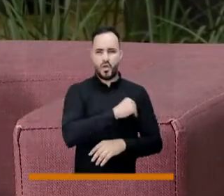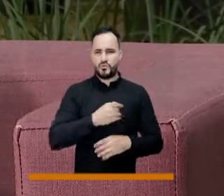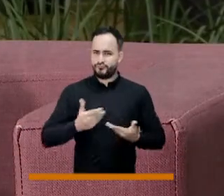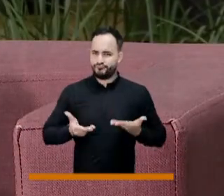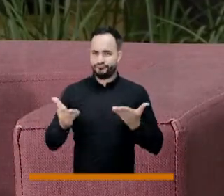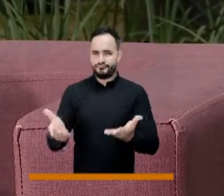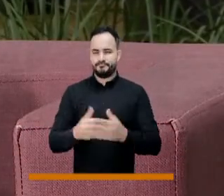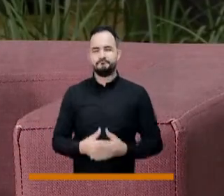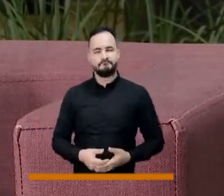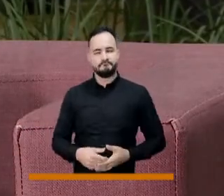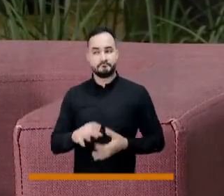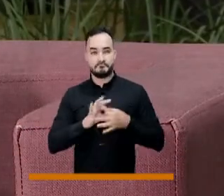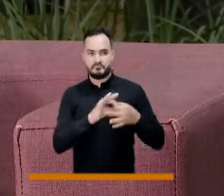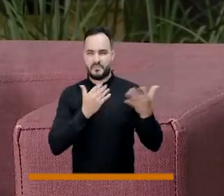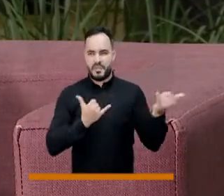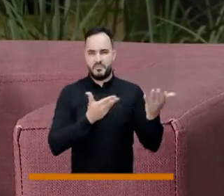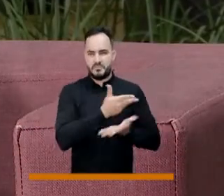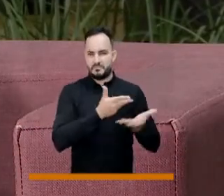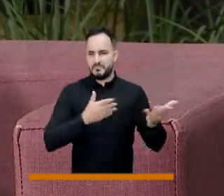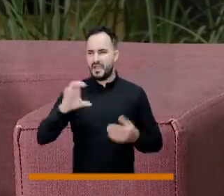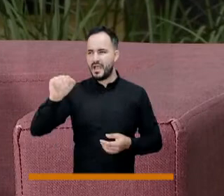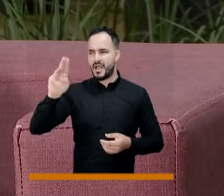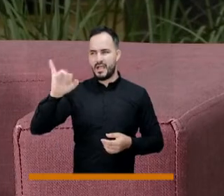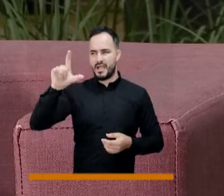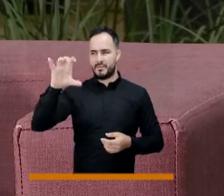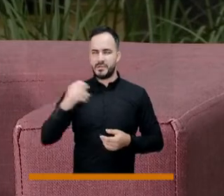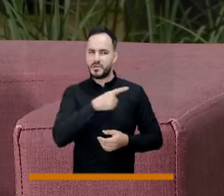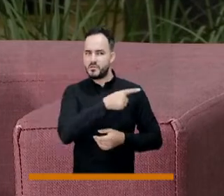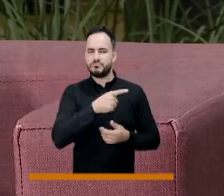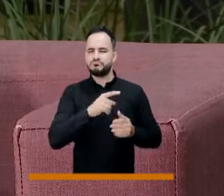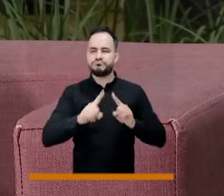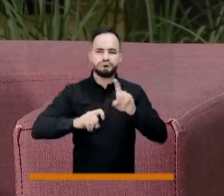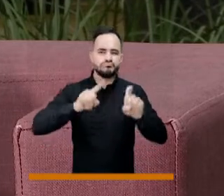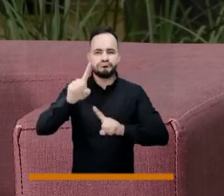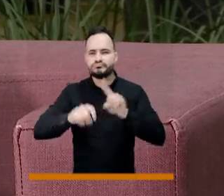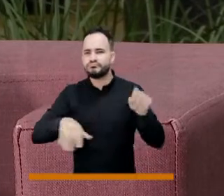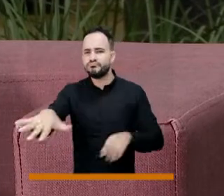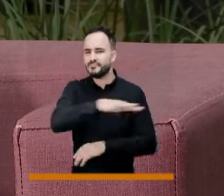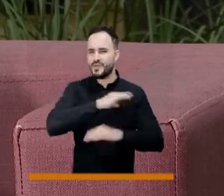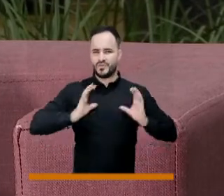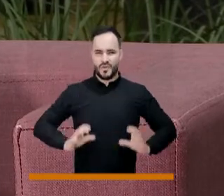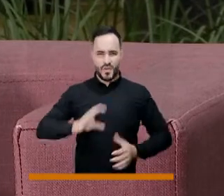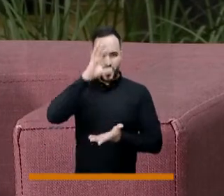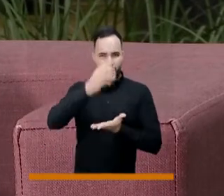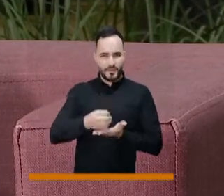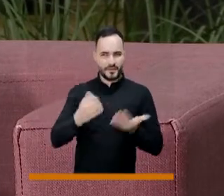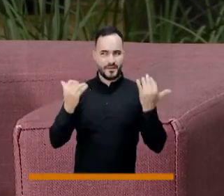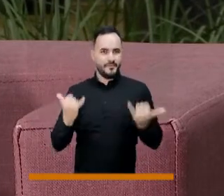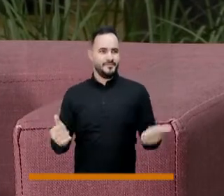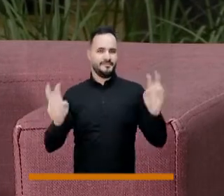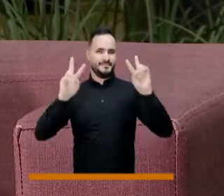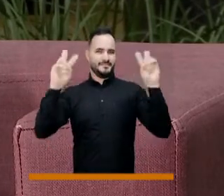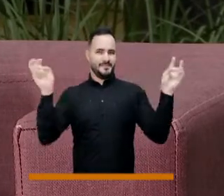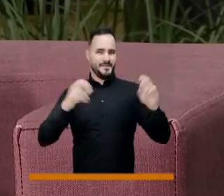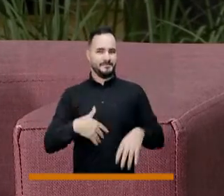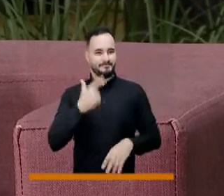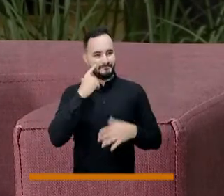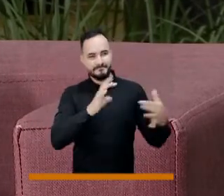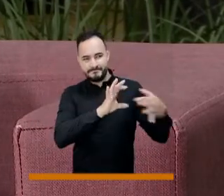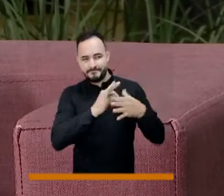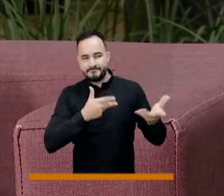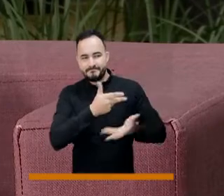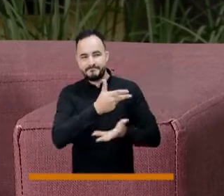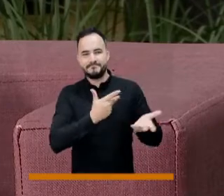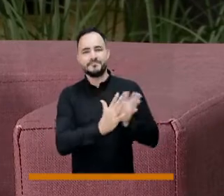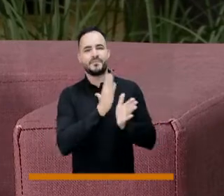nos vamos con Camilo, que va a estar también preguntándoles a ustedes, a la ciudadanía, lo que piensan acerca de nuestro tema del